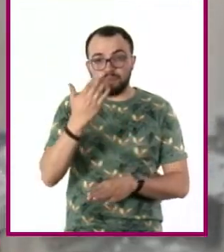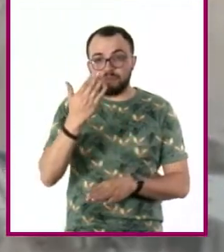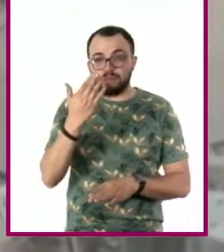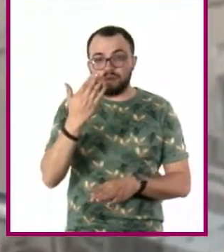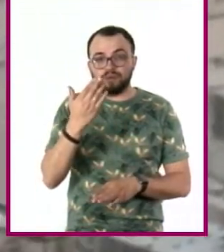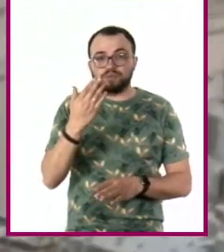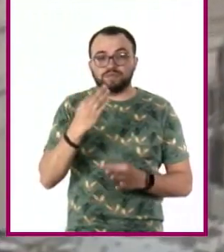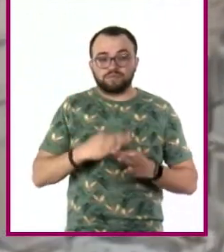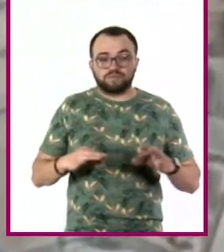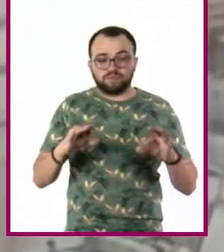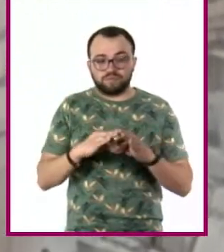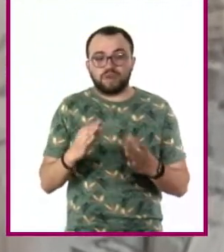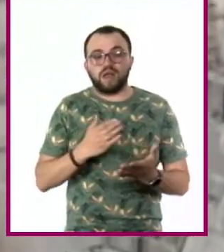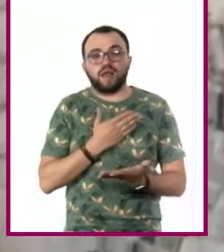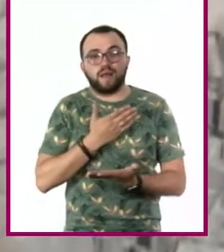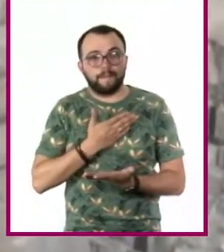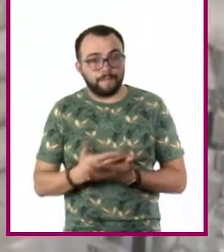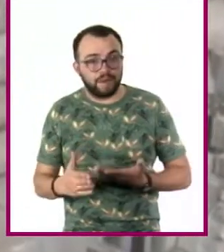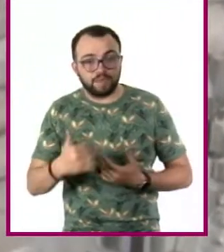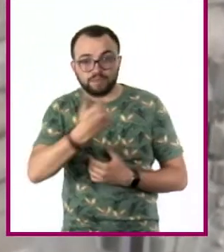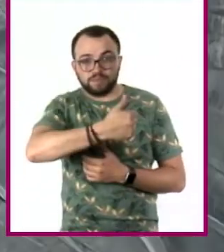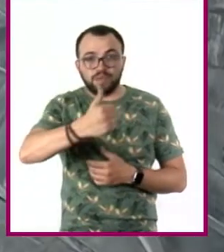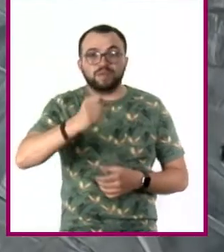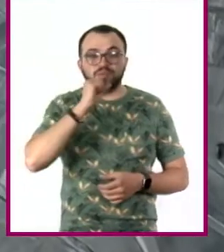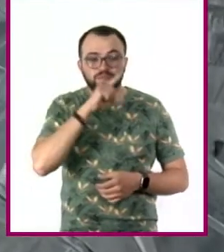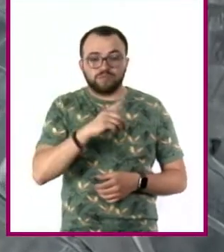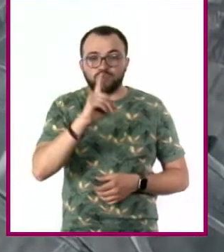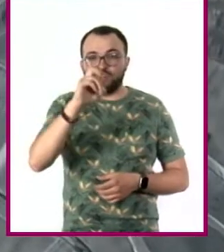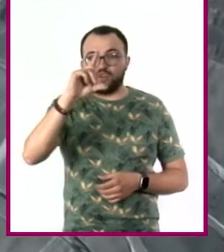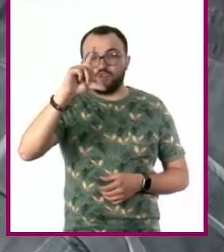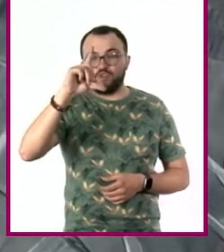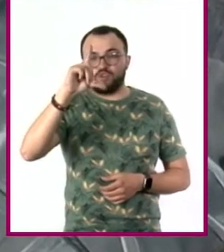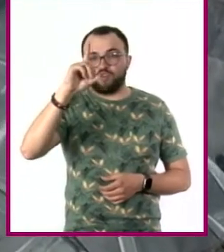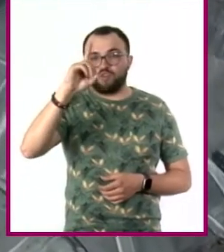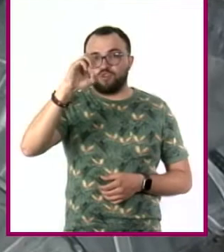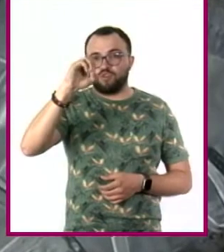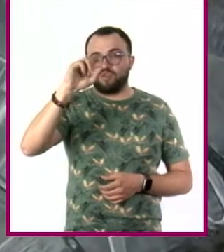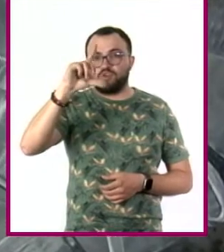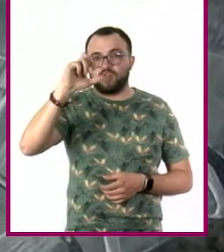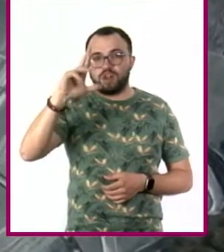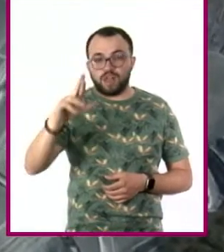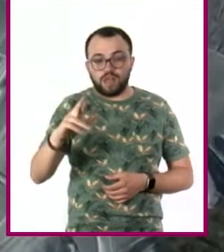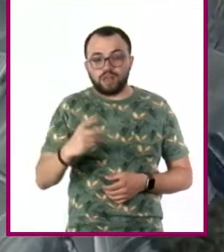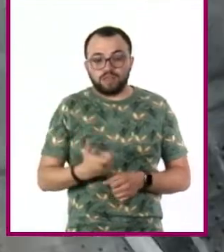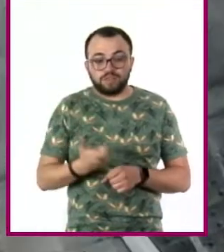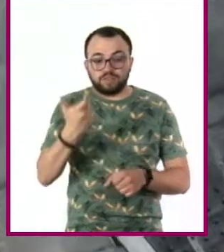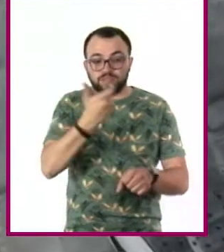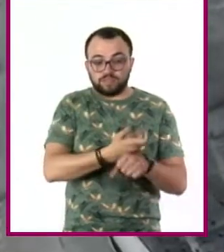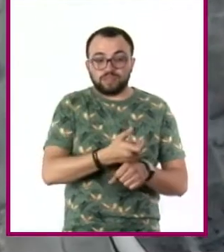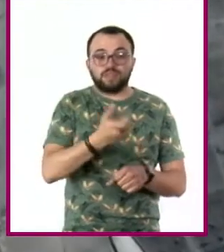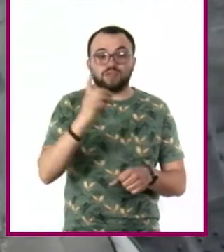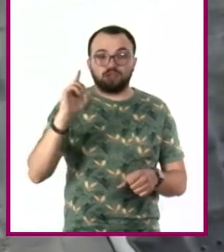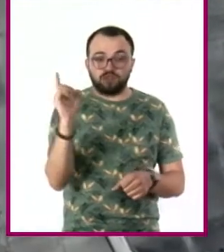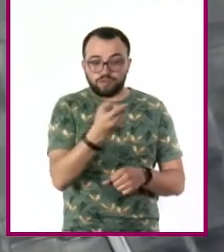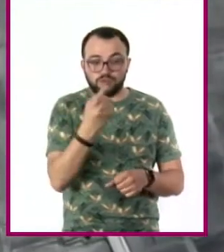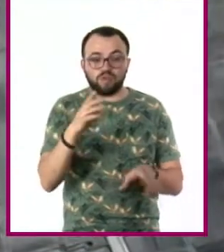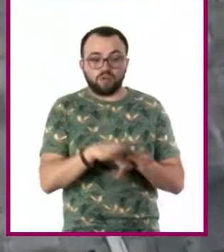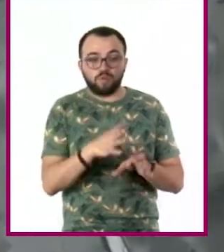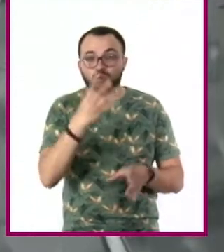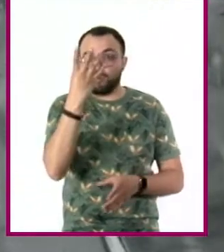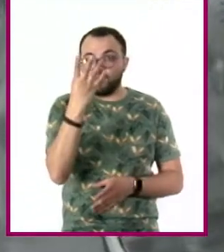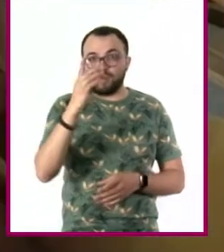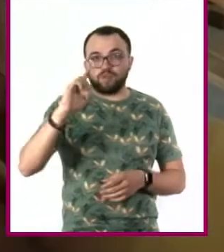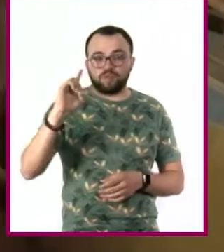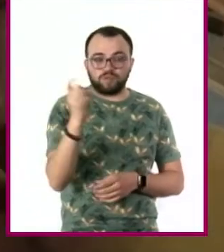importante. Además, por cada dólar invertido en mejoras de agua, se obtendría un retorno en productividad equivalente a